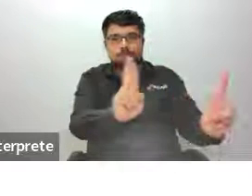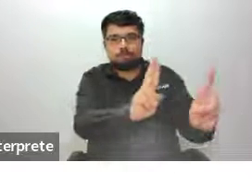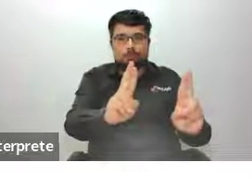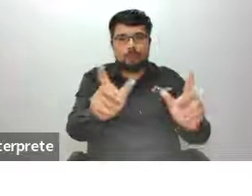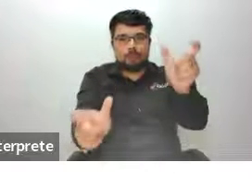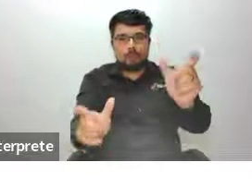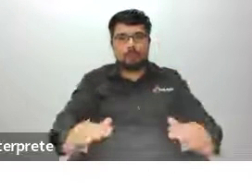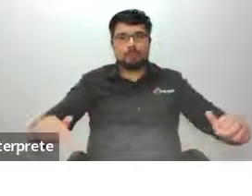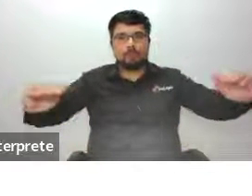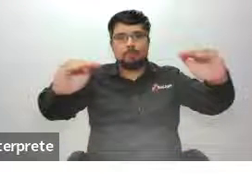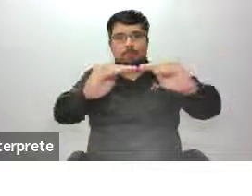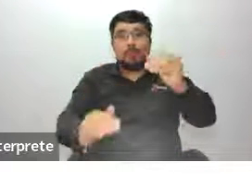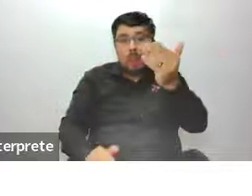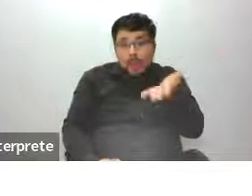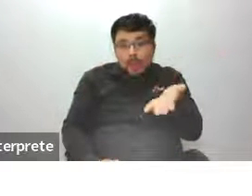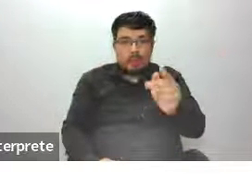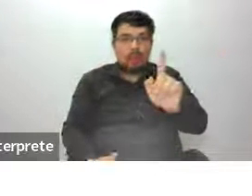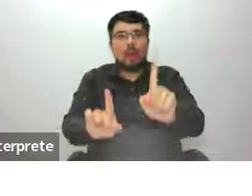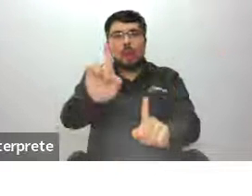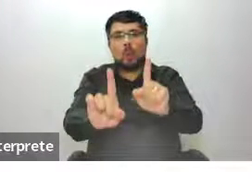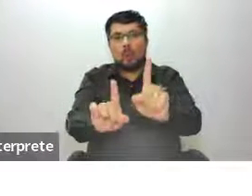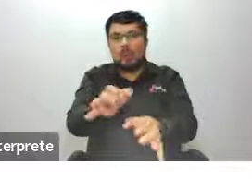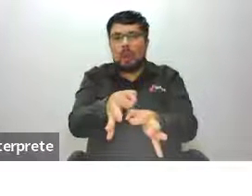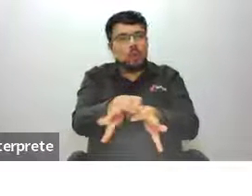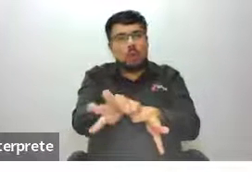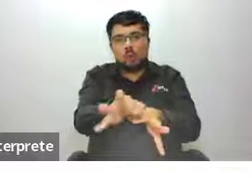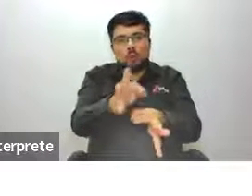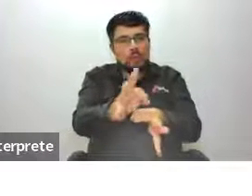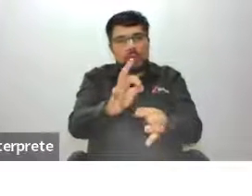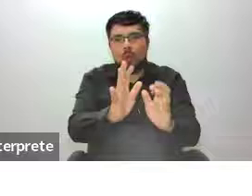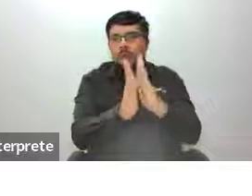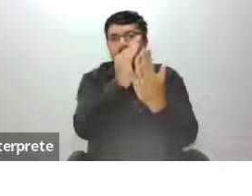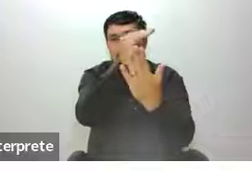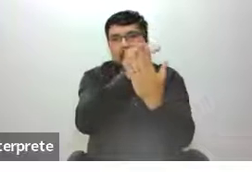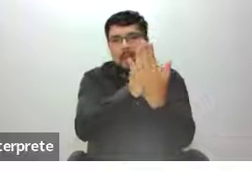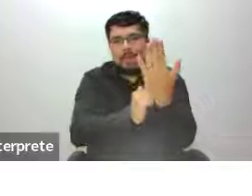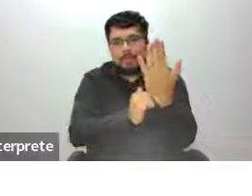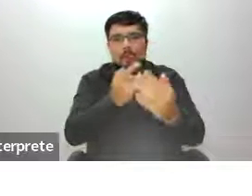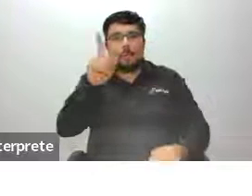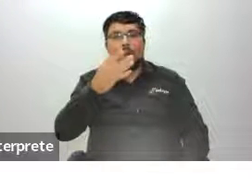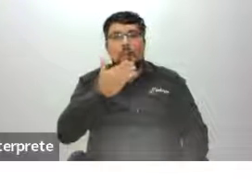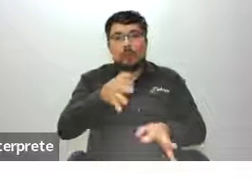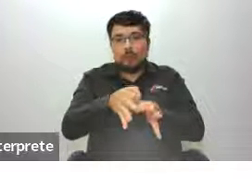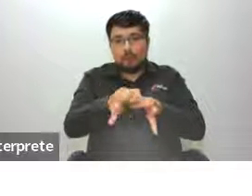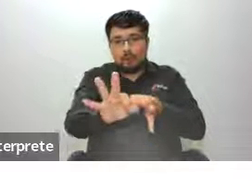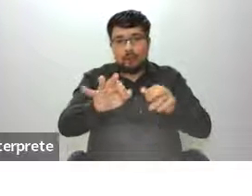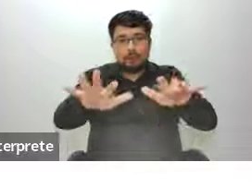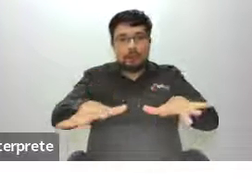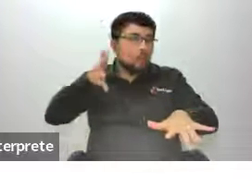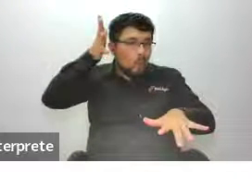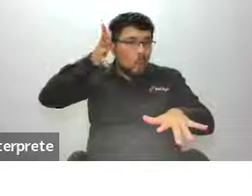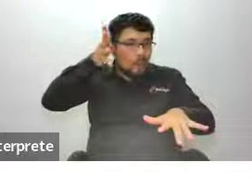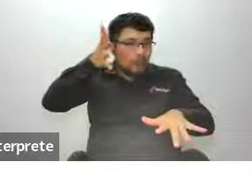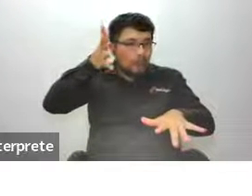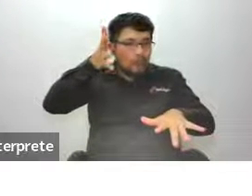Aquí les dejo algunas recomendaciones de artículos, pero también la recomendación de un webinar que hicimos el año